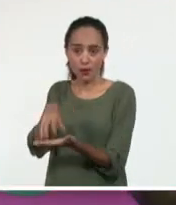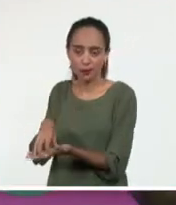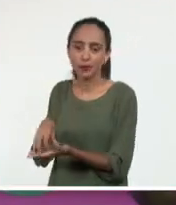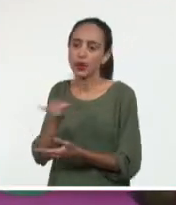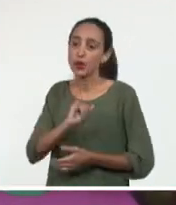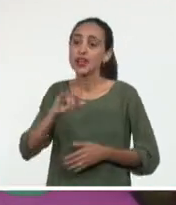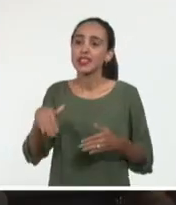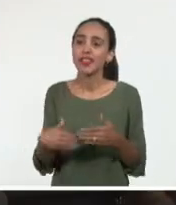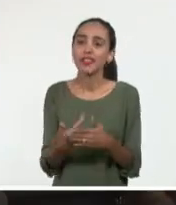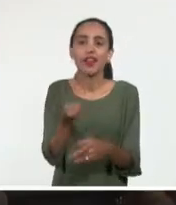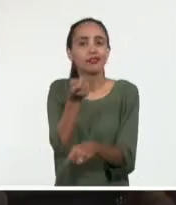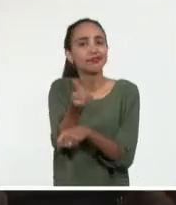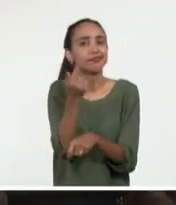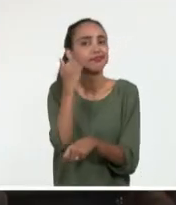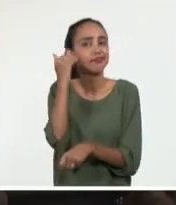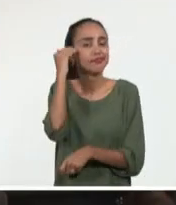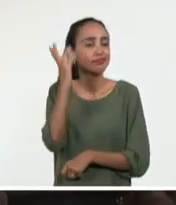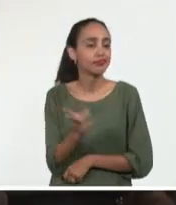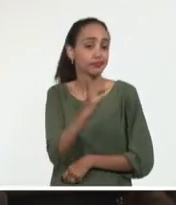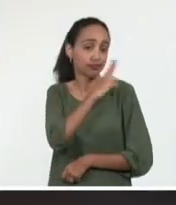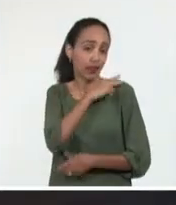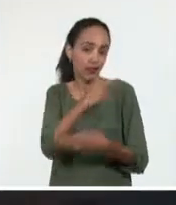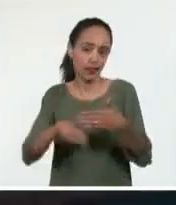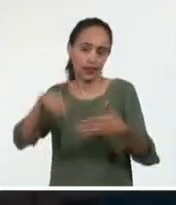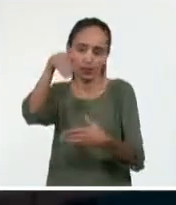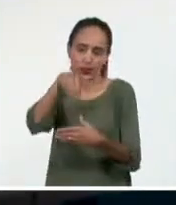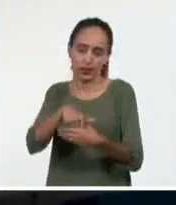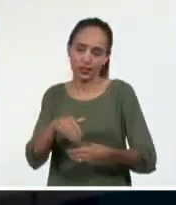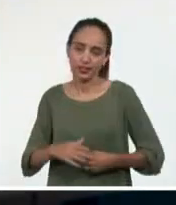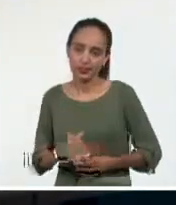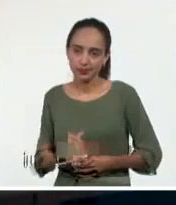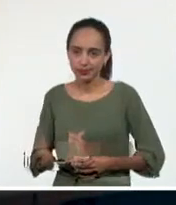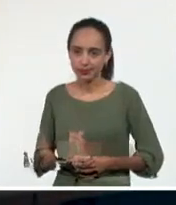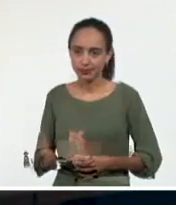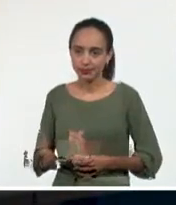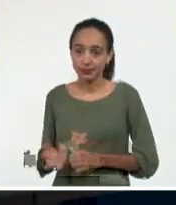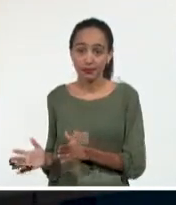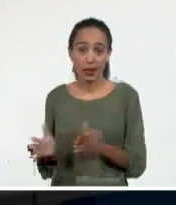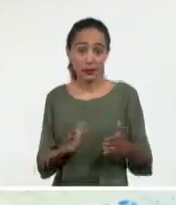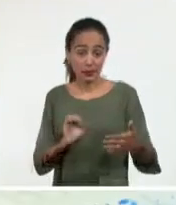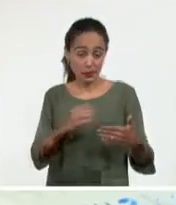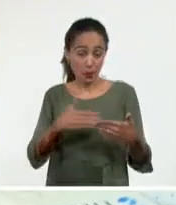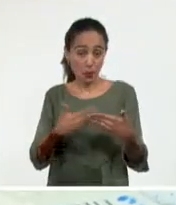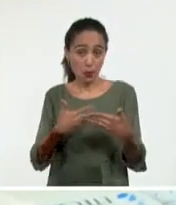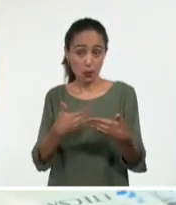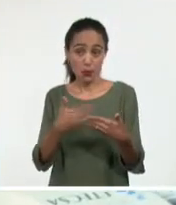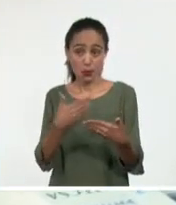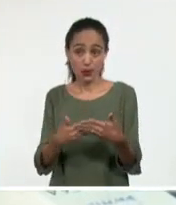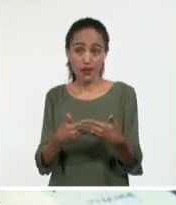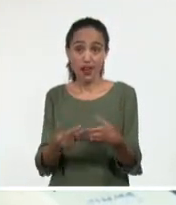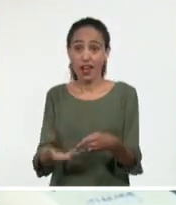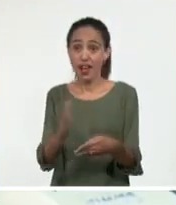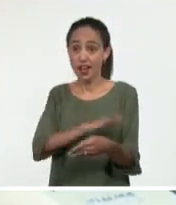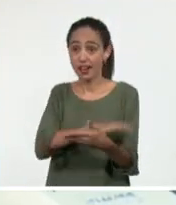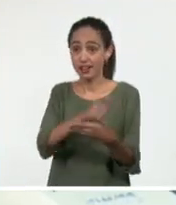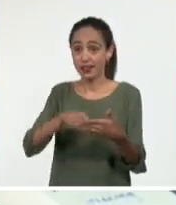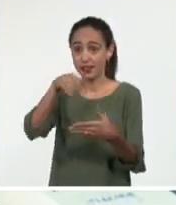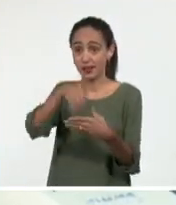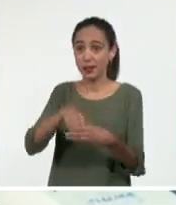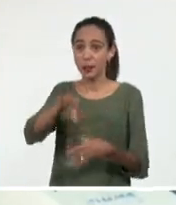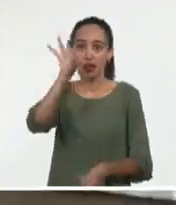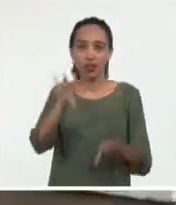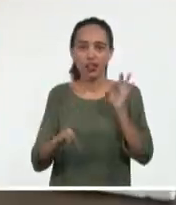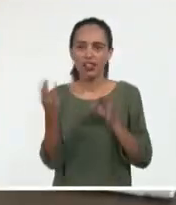es de capacitación para las autoridades electorales. Como parte de la prueba dinámica previa a las votaciones para elegir